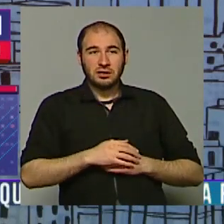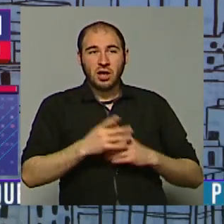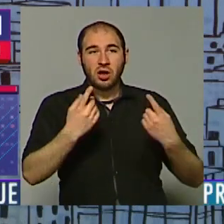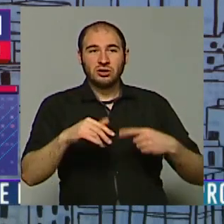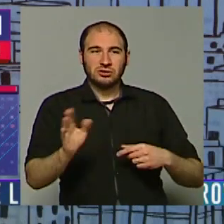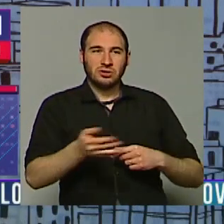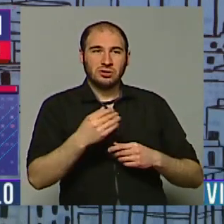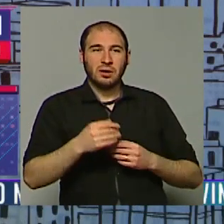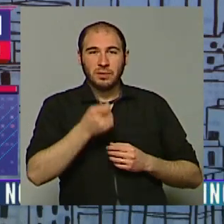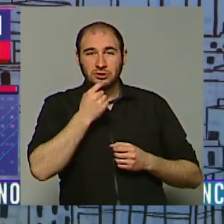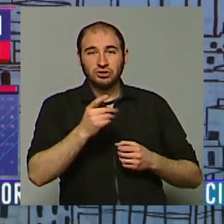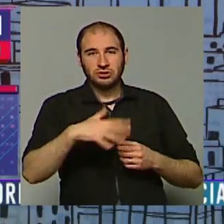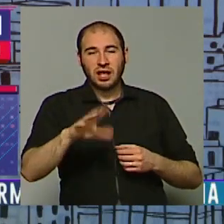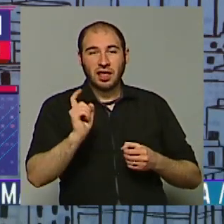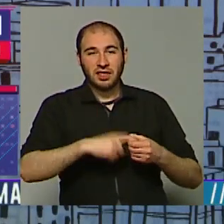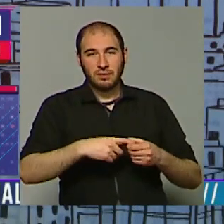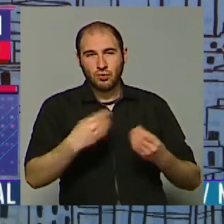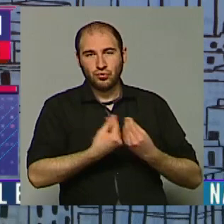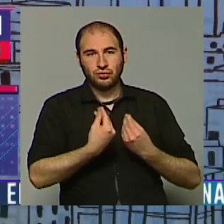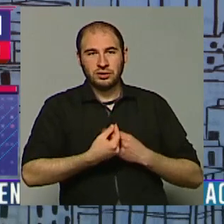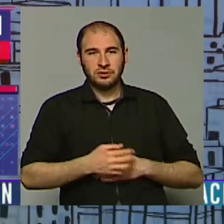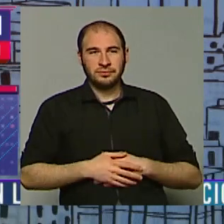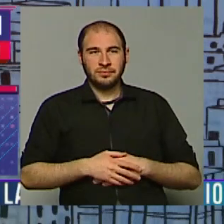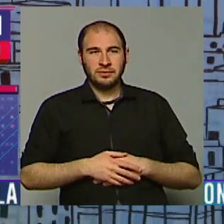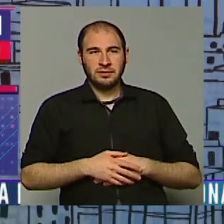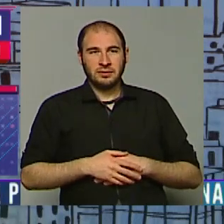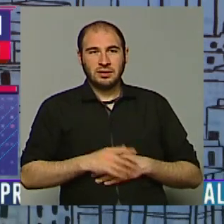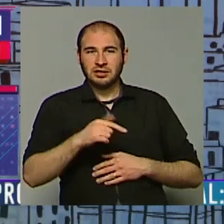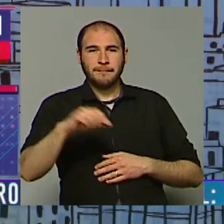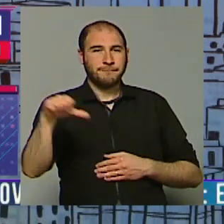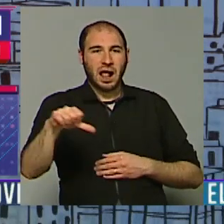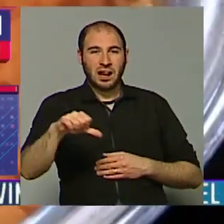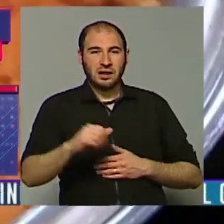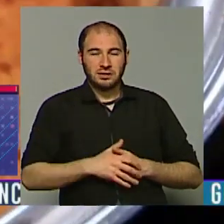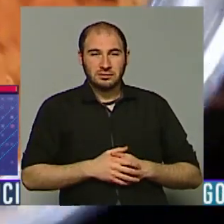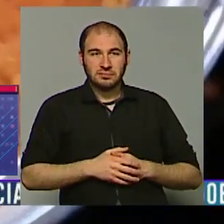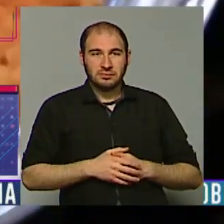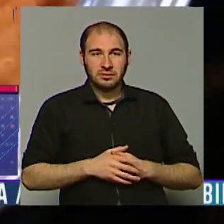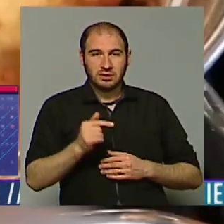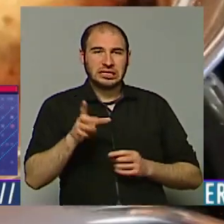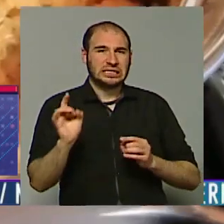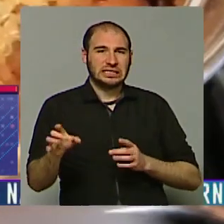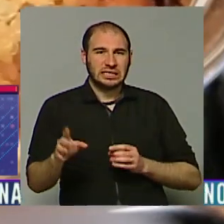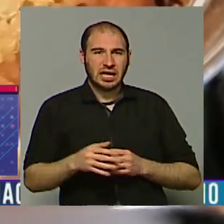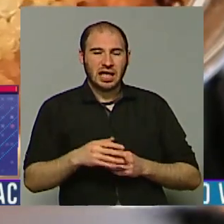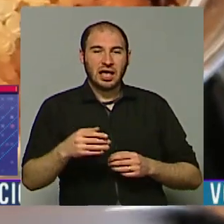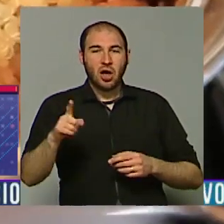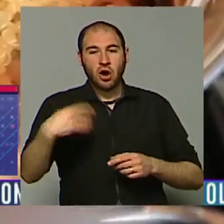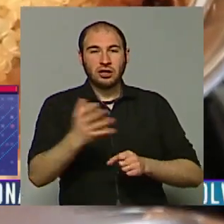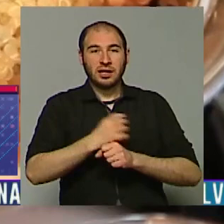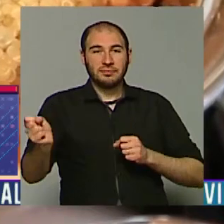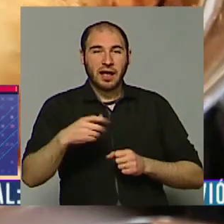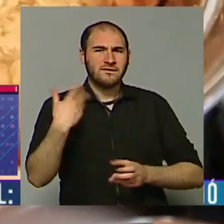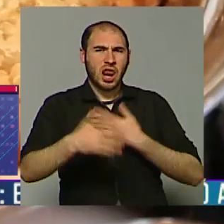lo que todos adherimos como sociedad, en la gran mayoría, y es que está mal o es objetable hacerle daño a otro o imponer